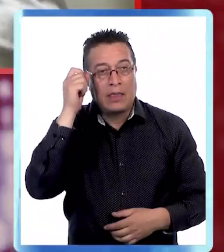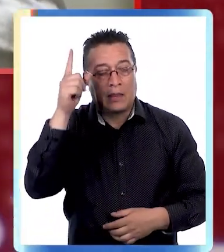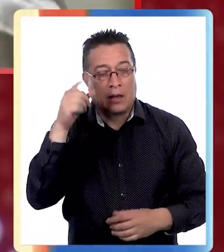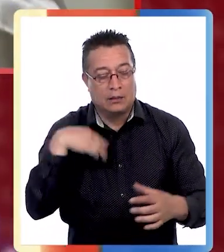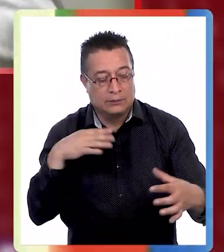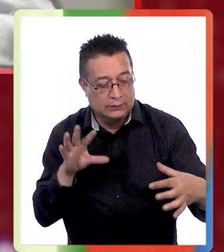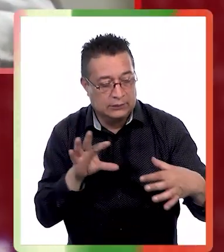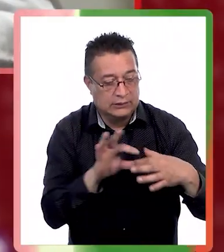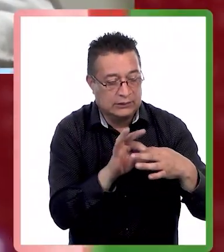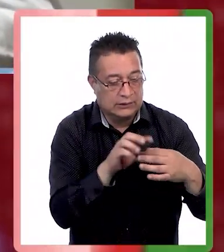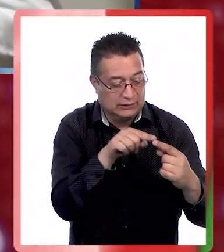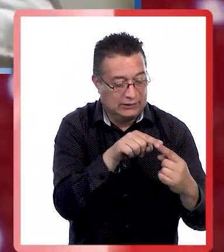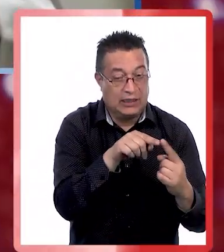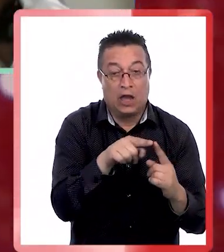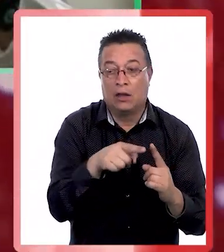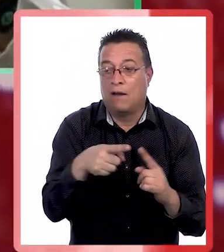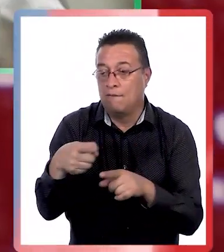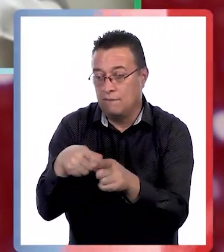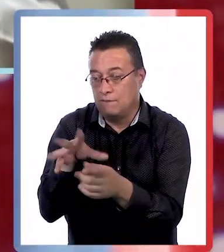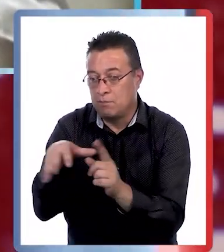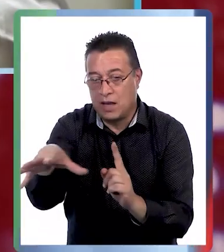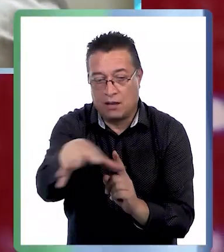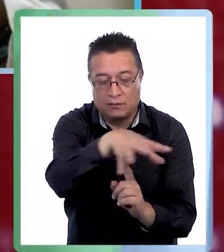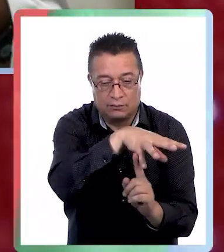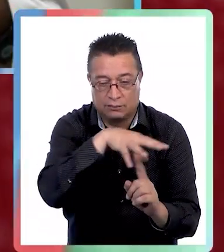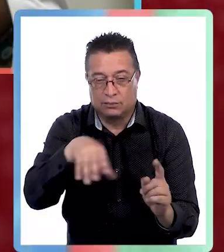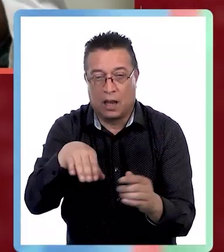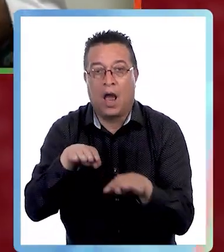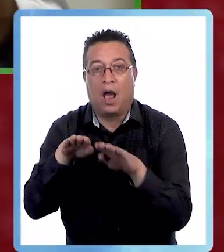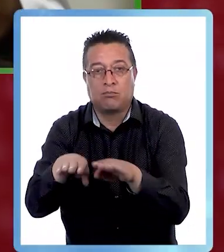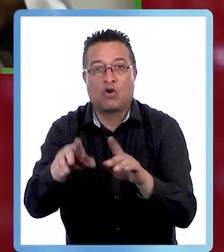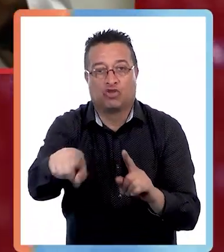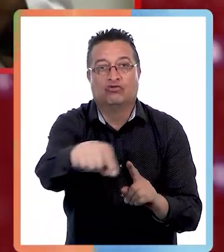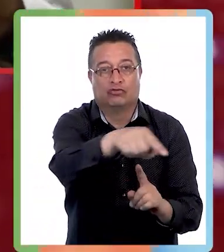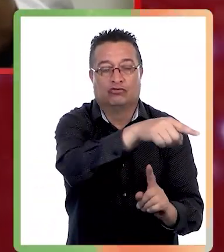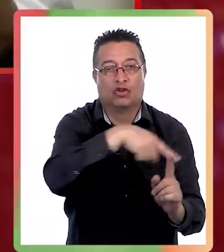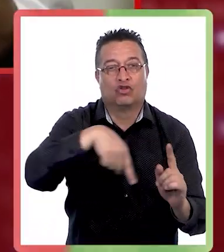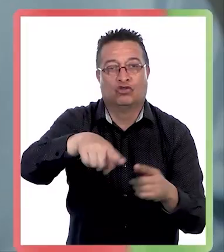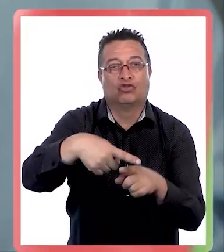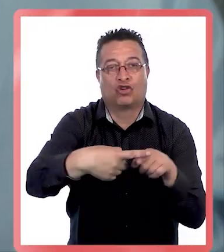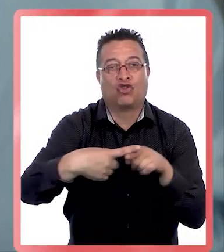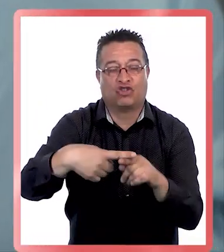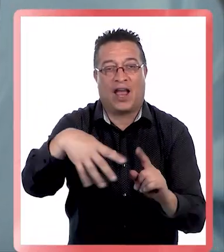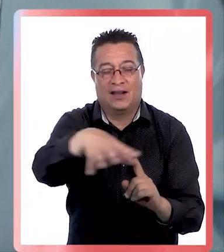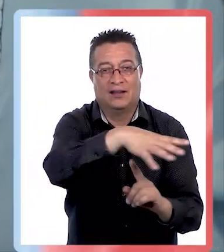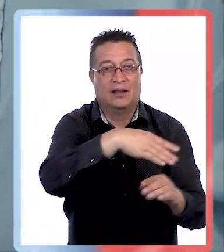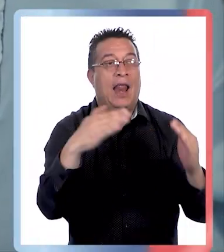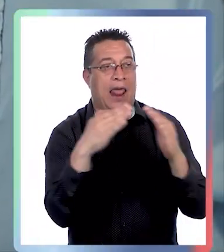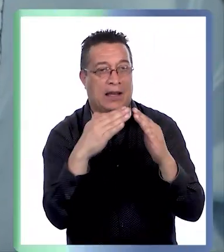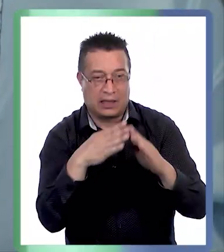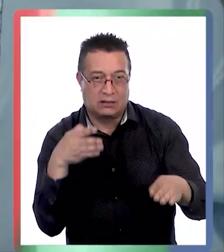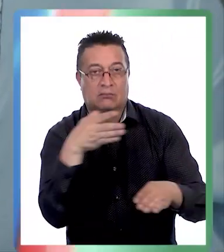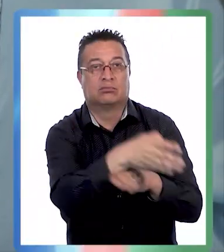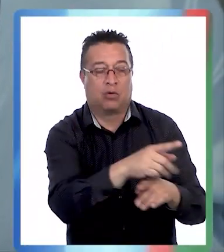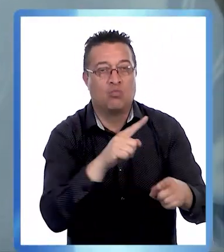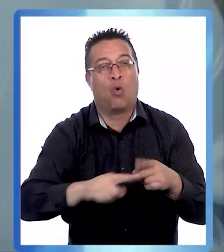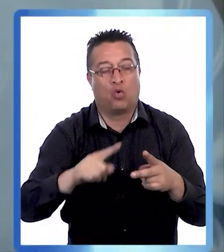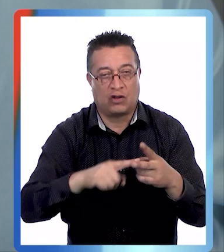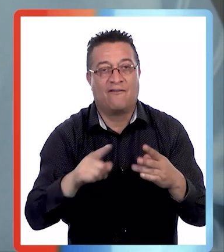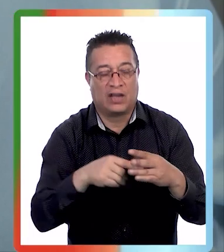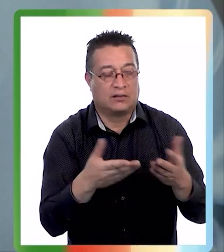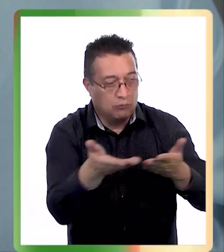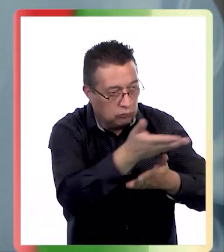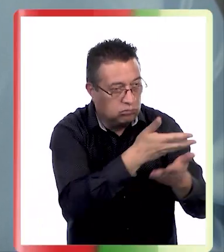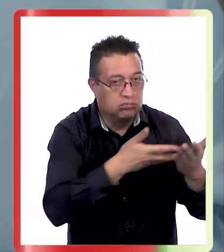social y familiar también importante. Hay que hacer apoyo social, hay que hacer apoyo domiciliario muchas veces, hay que hacer